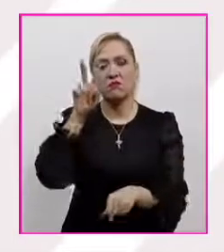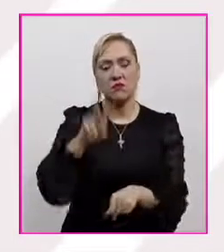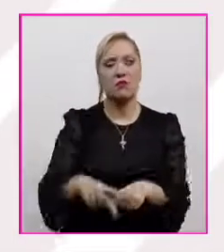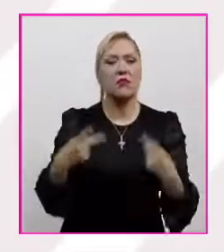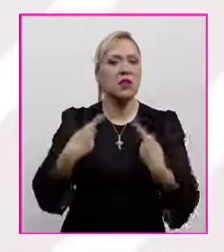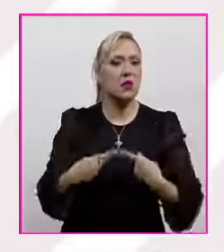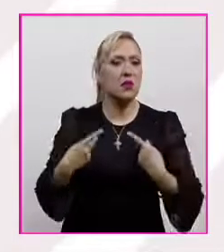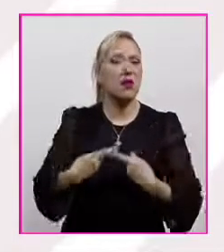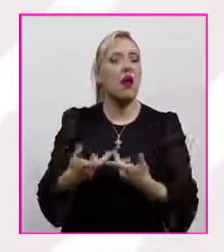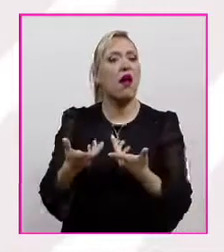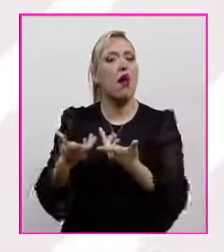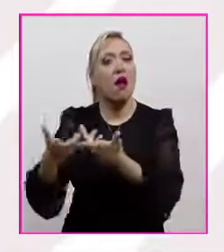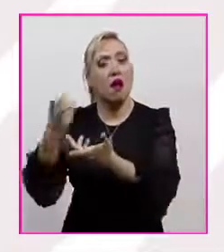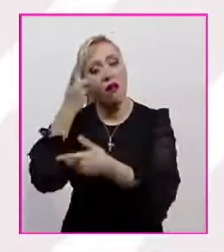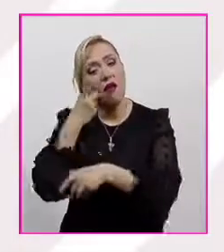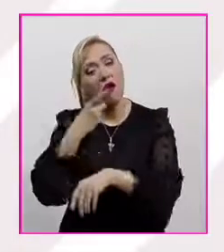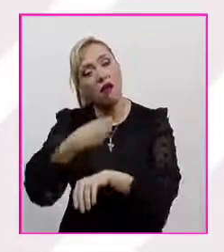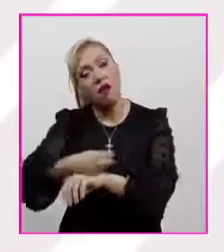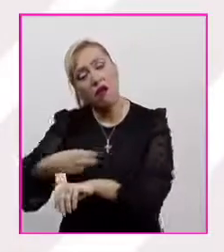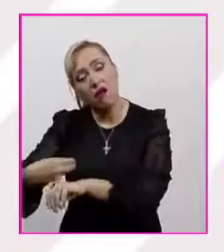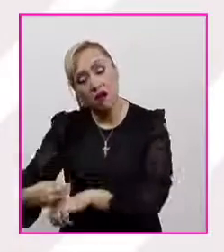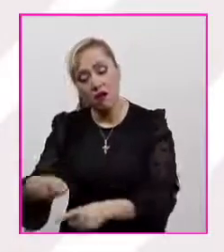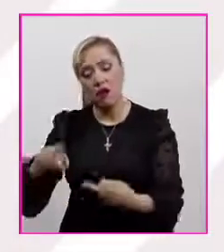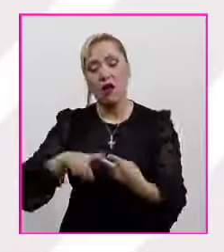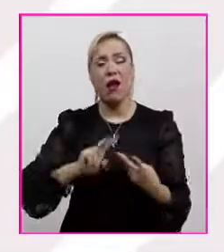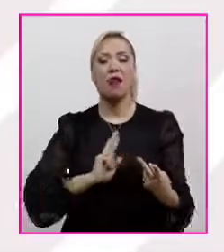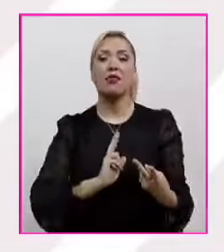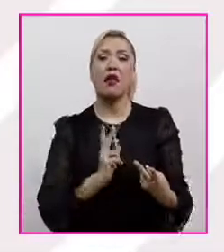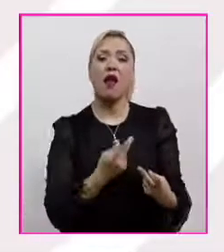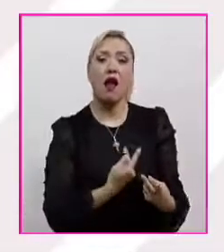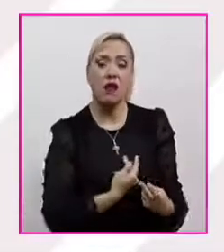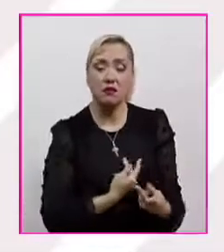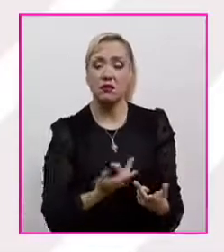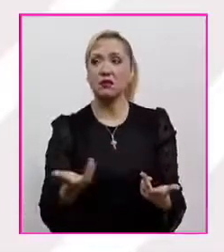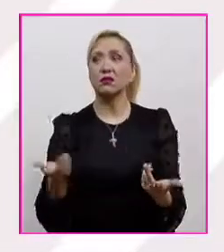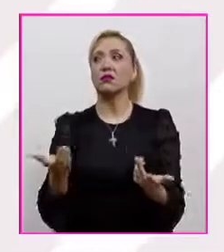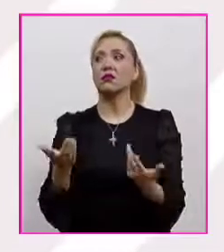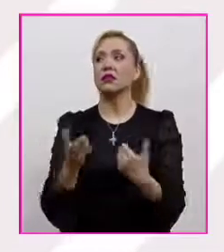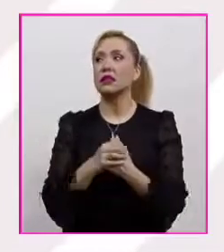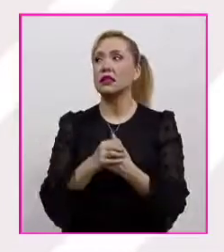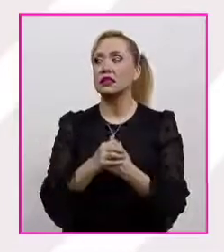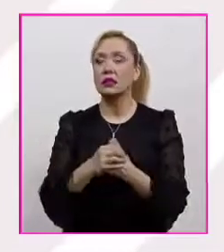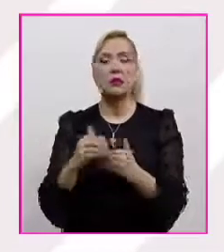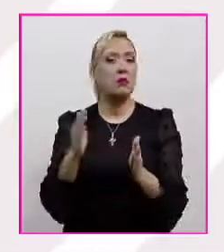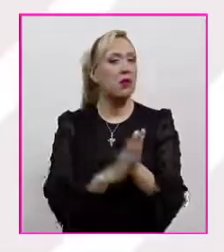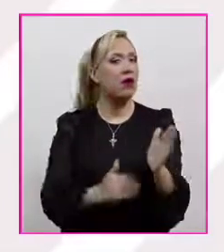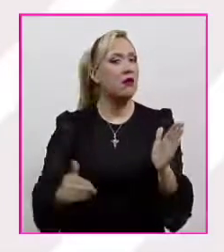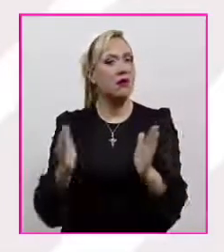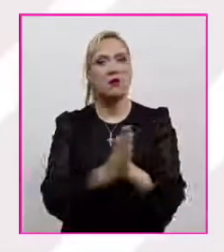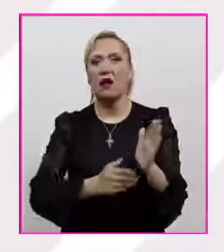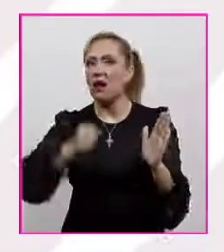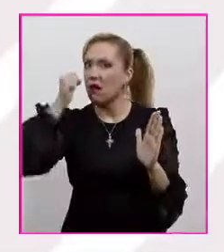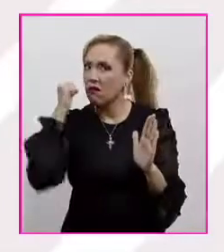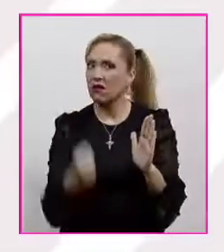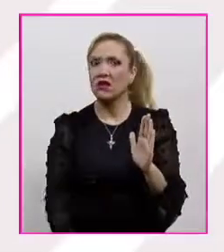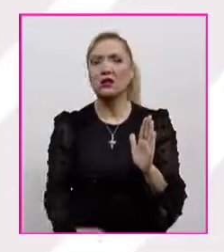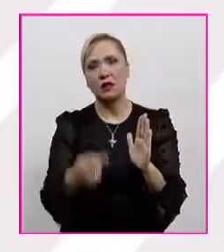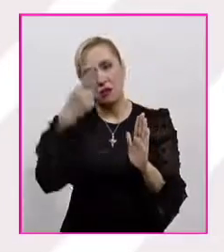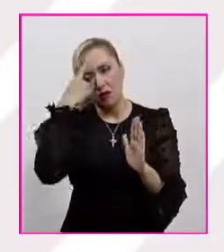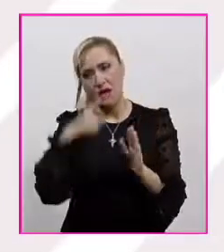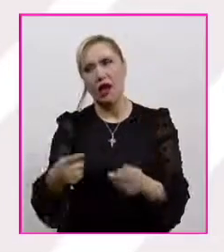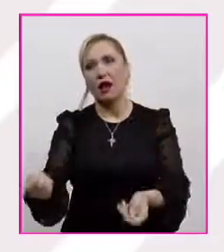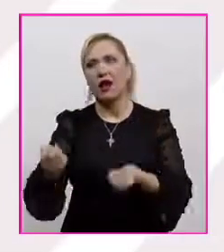en situación de calle, personas trans, ¿no? Siempre este tema de la documentación para poder acceder a